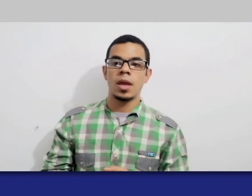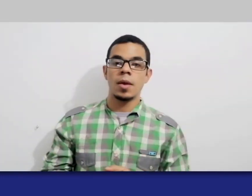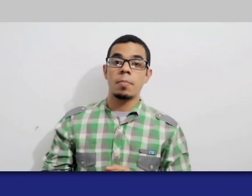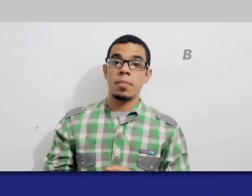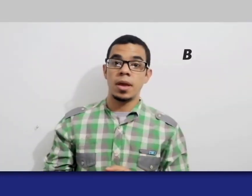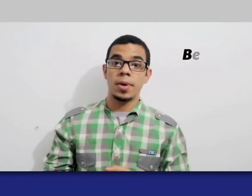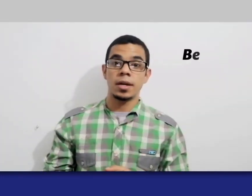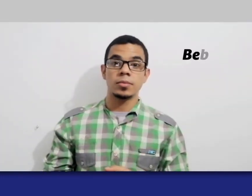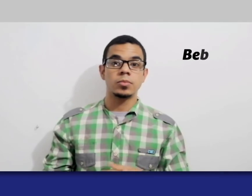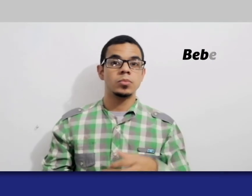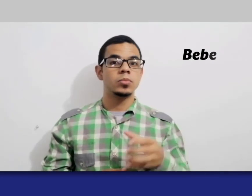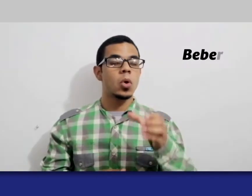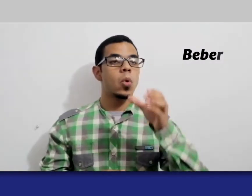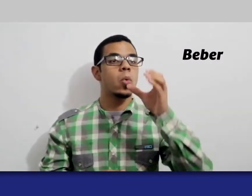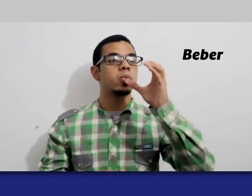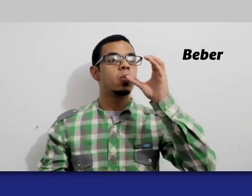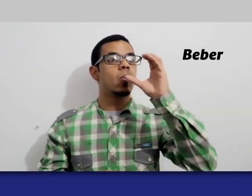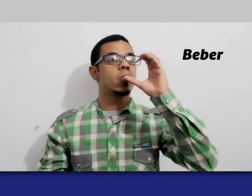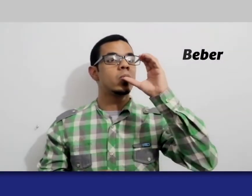Beber.